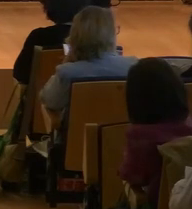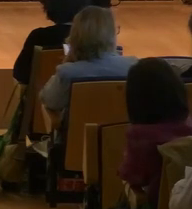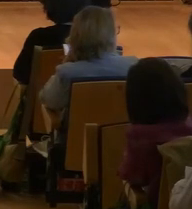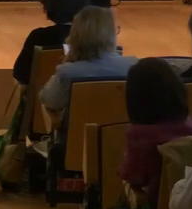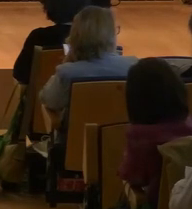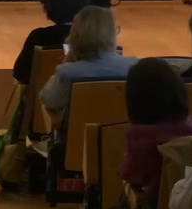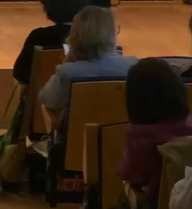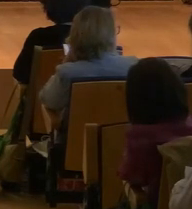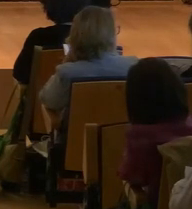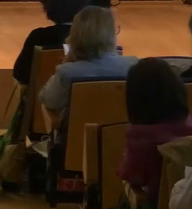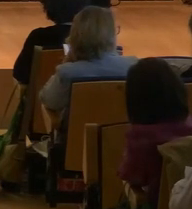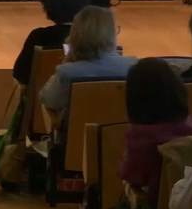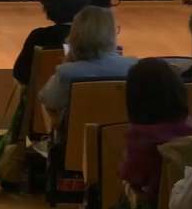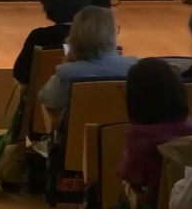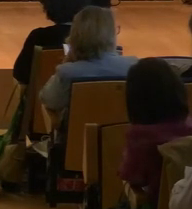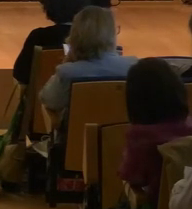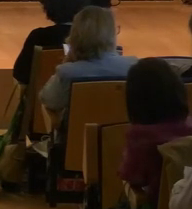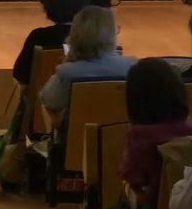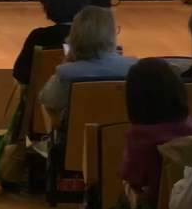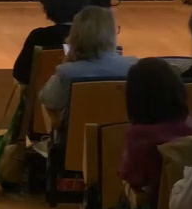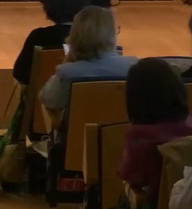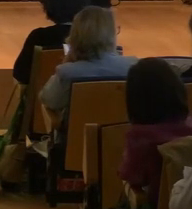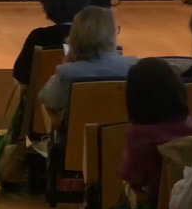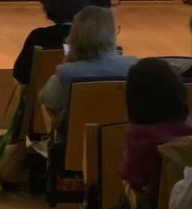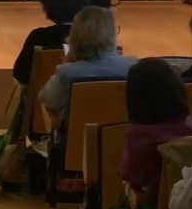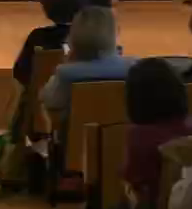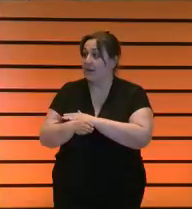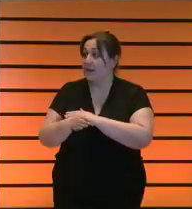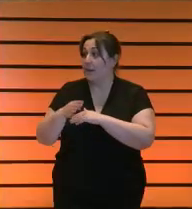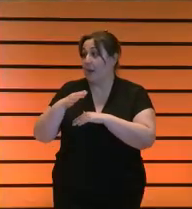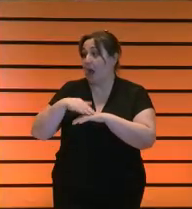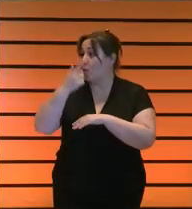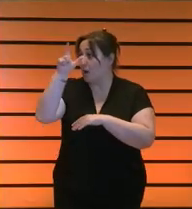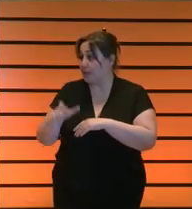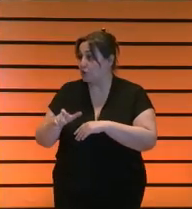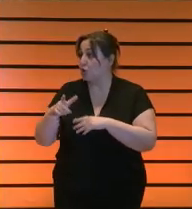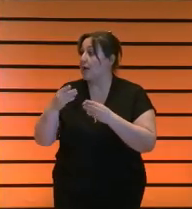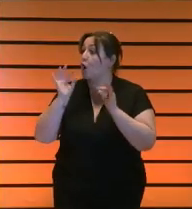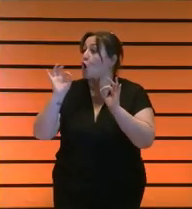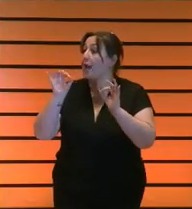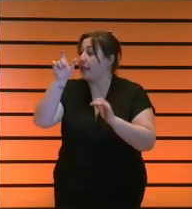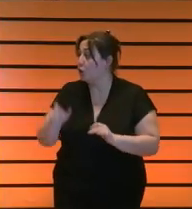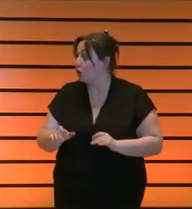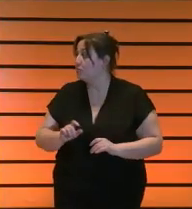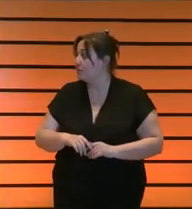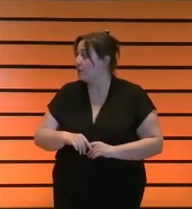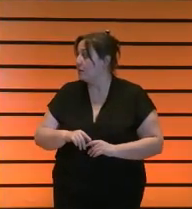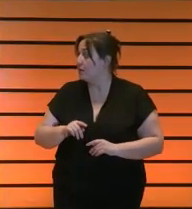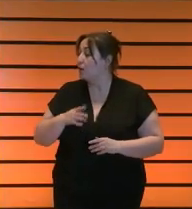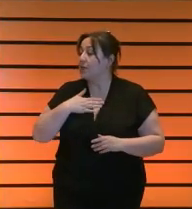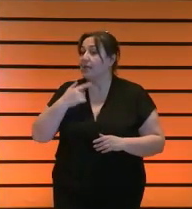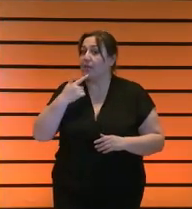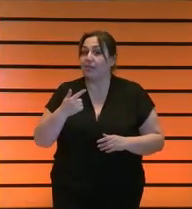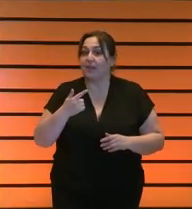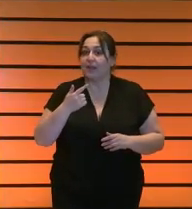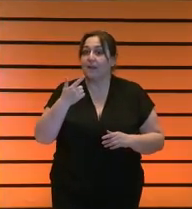aplicar el dicha accesibilidad a una persona en concreto o sea ha